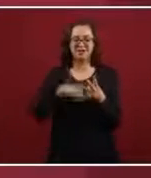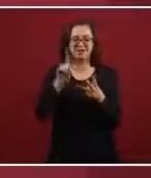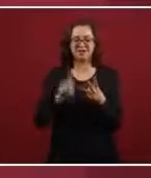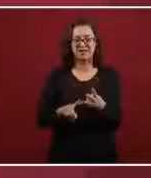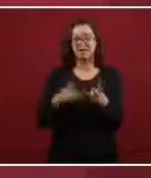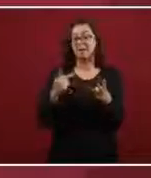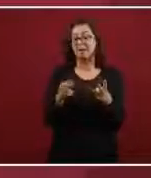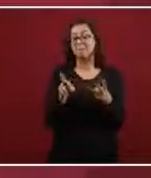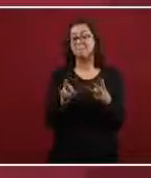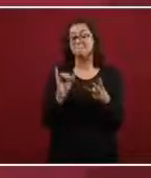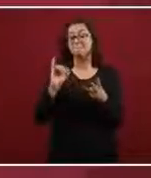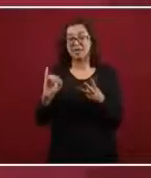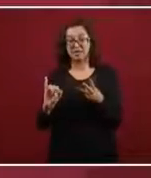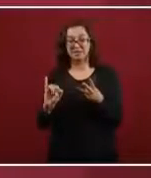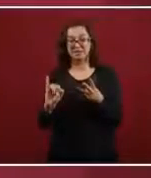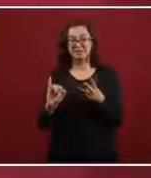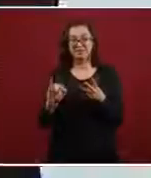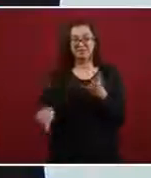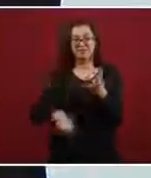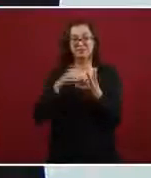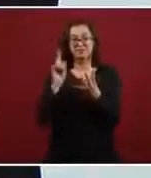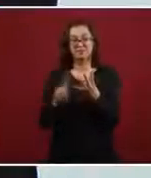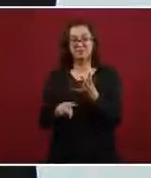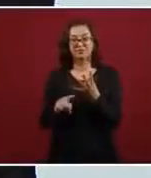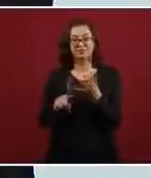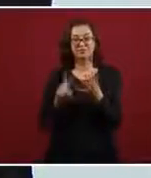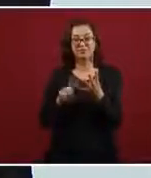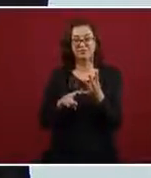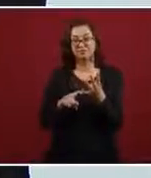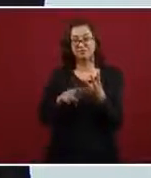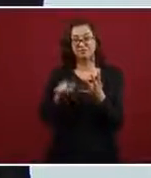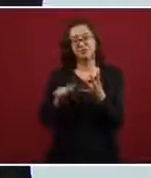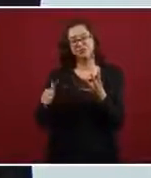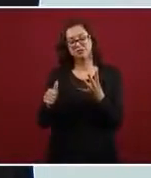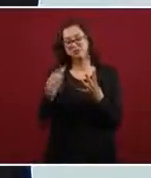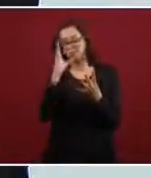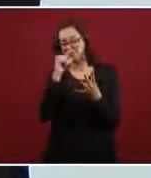luego PRI y luego ya no puedo decir.